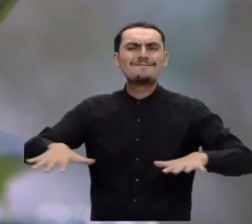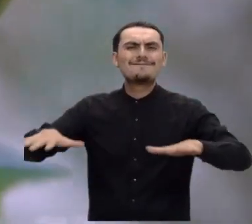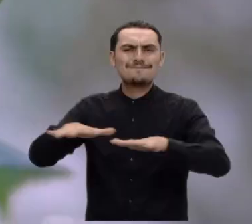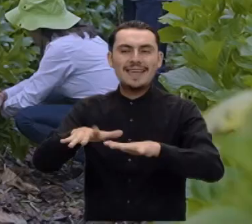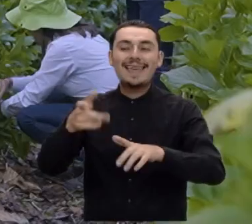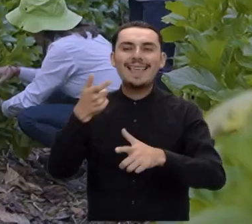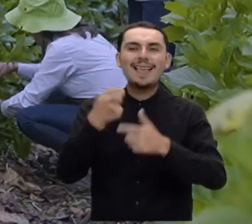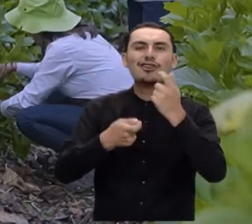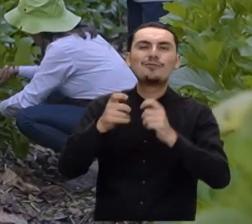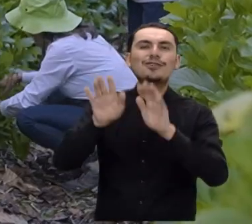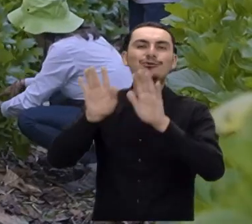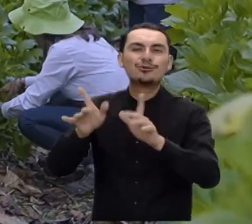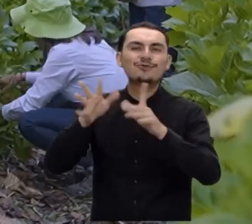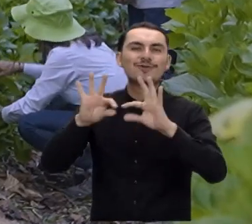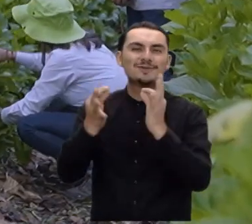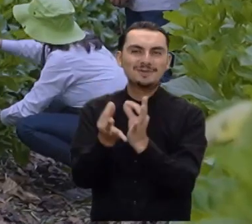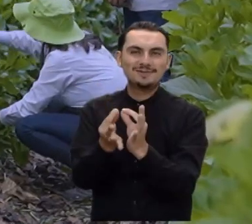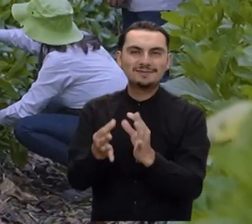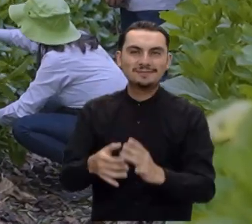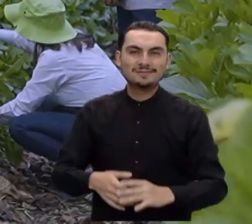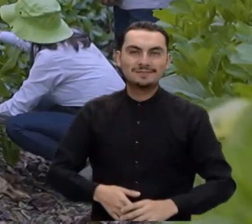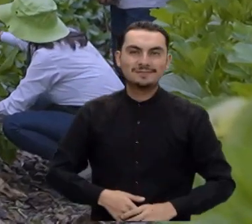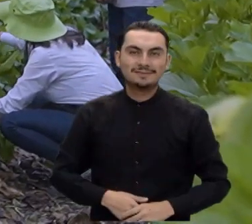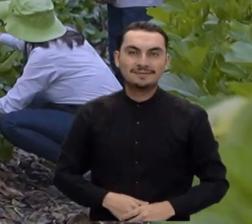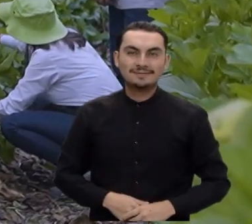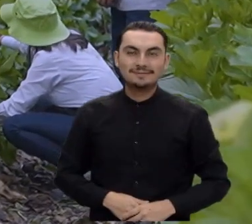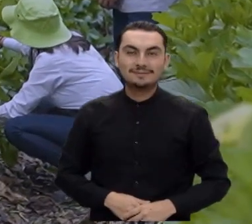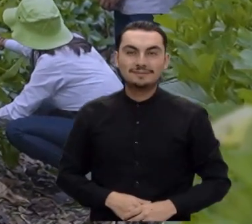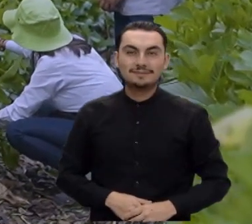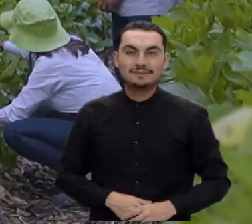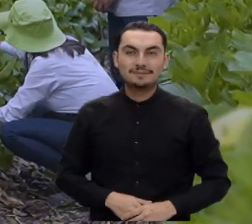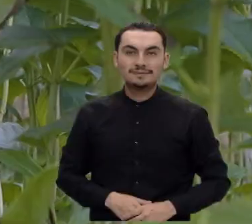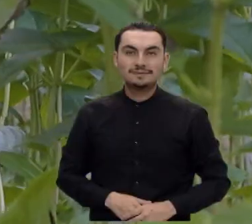es economía familiar.